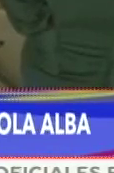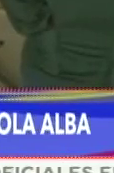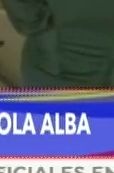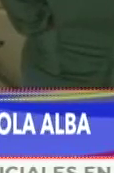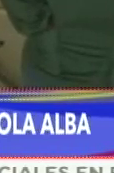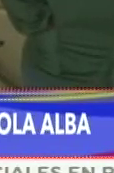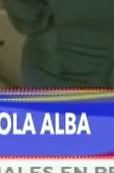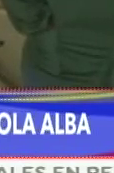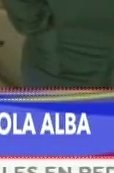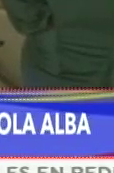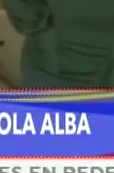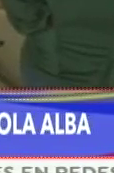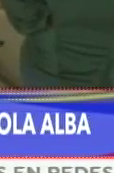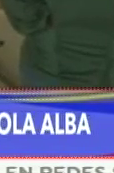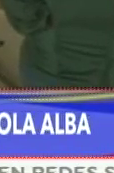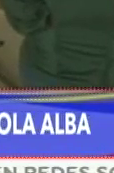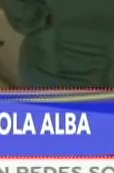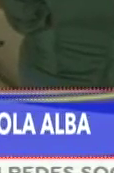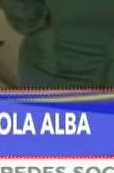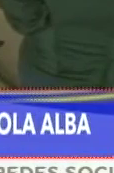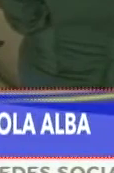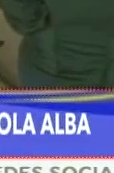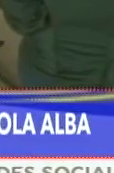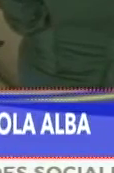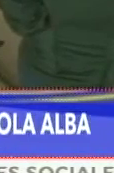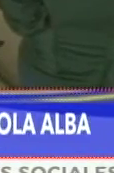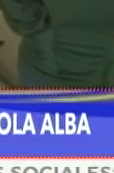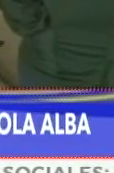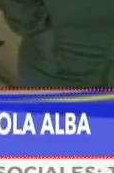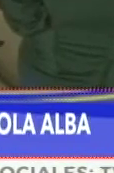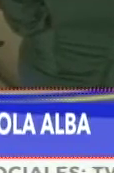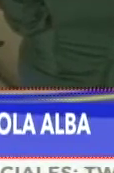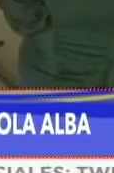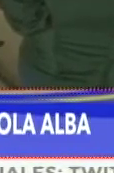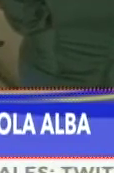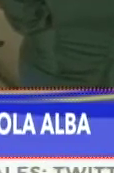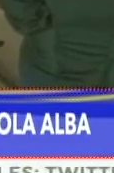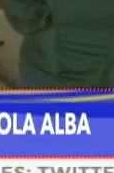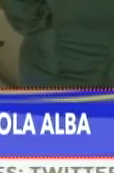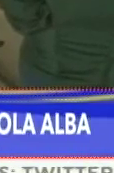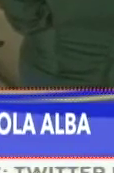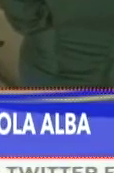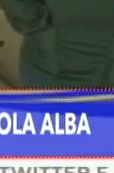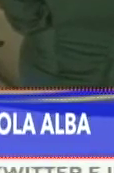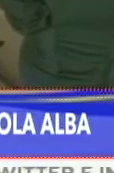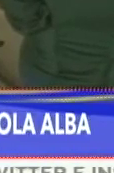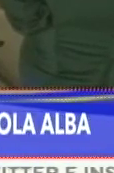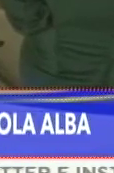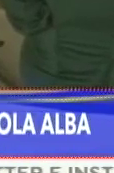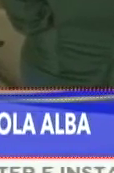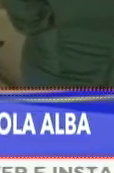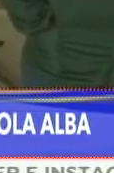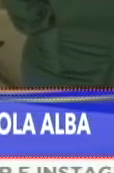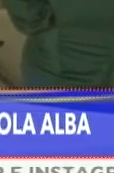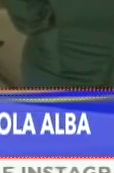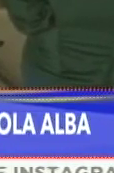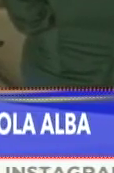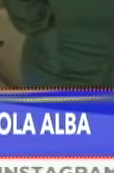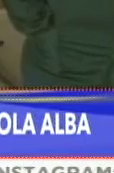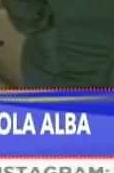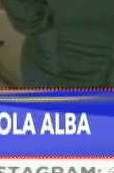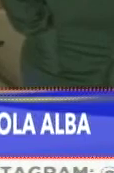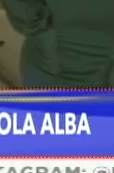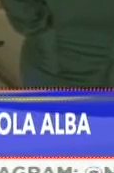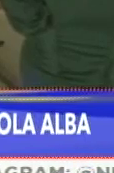bueno, aquí estamos apostándole prácticamente para que se siga produciendo la mayor cantidad de pollitas posible. Próximamente vamos a